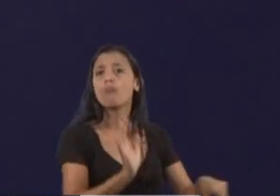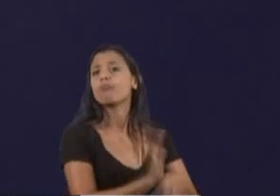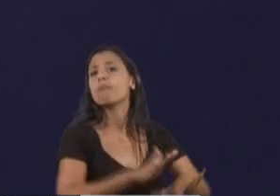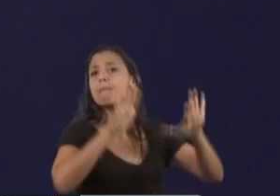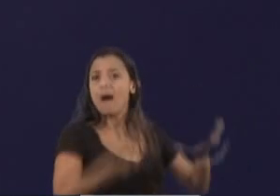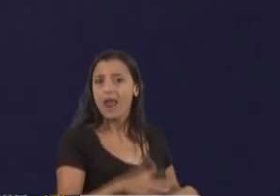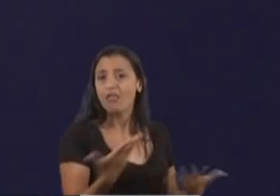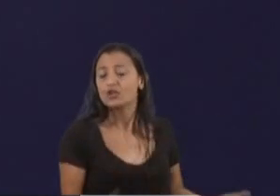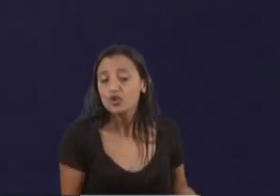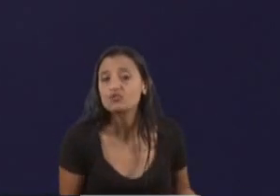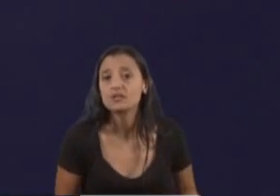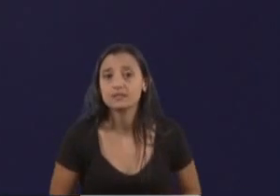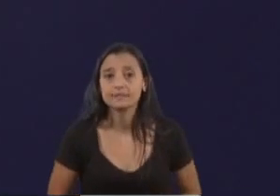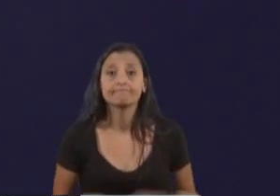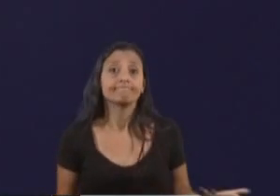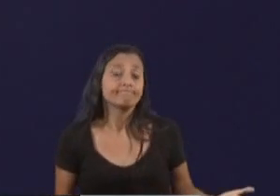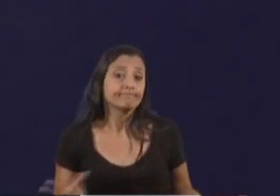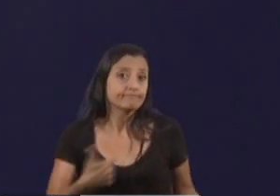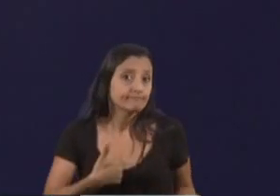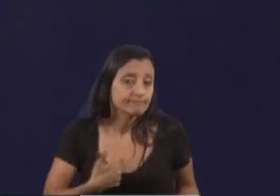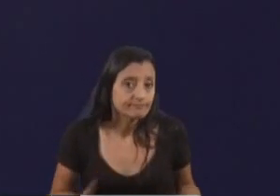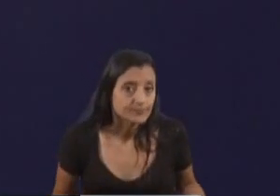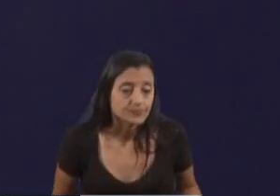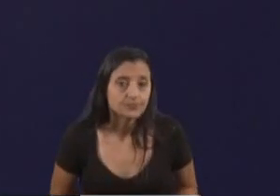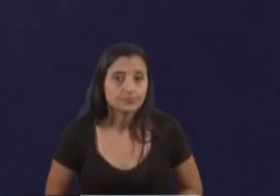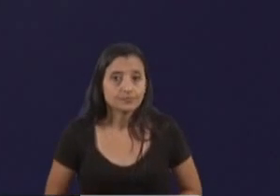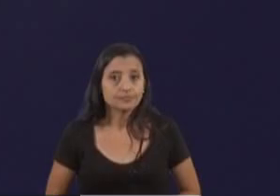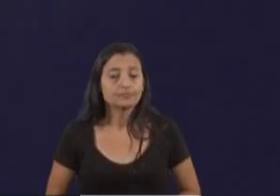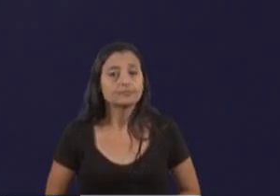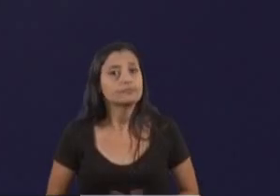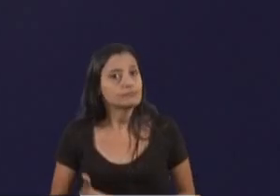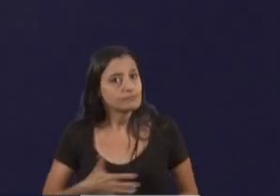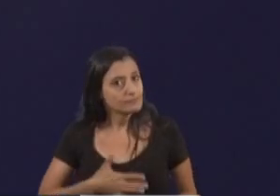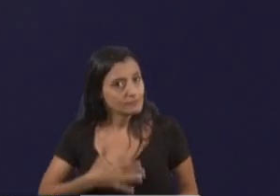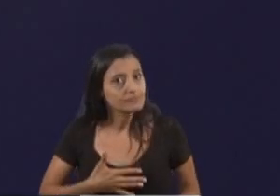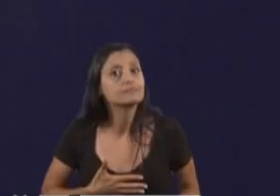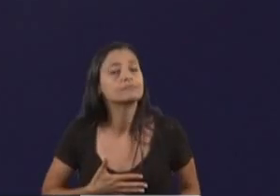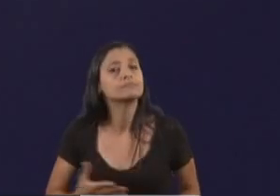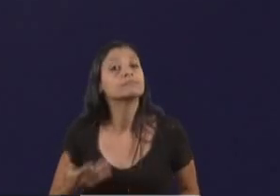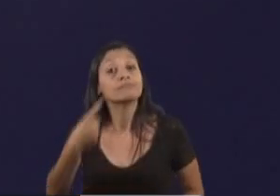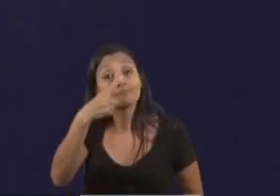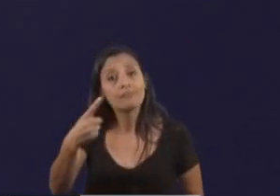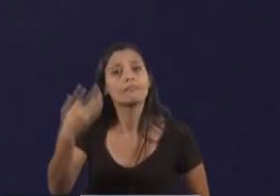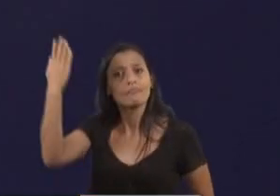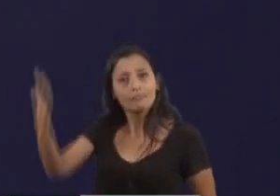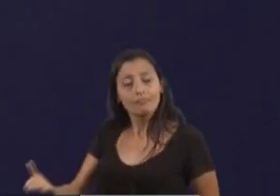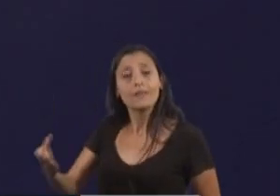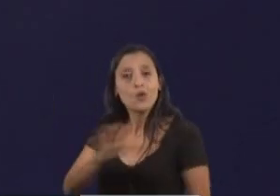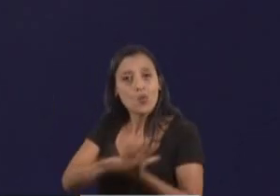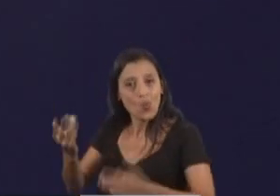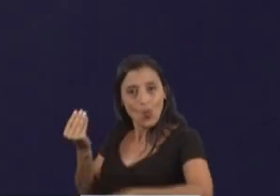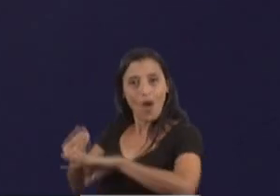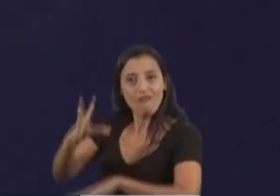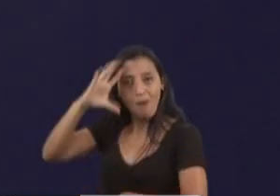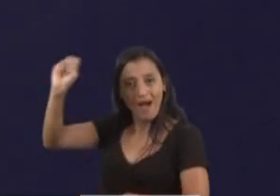tengo la enorme... Uno de los grandes placeres fue haberlo conocido bien a Alec Oxenford,